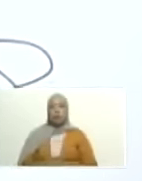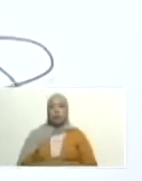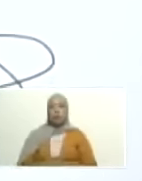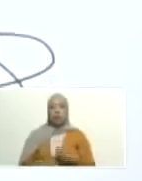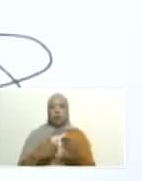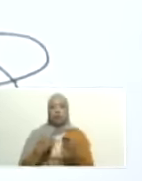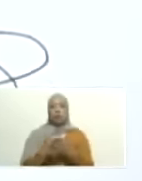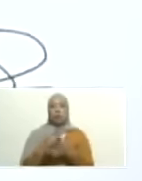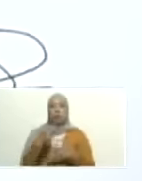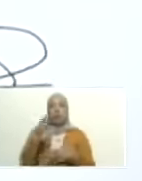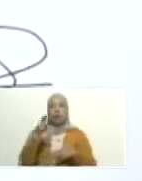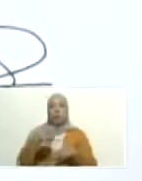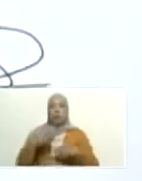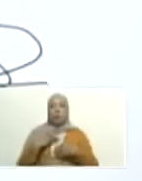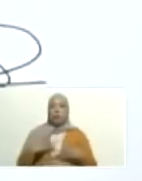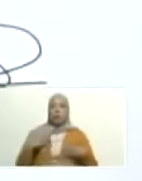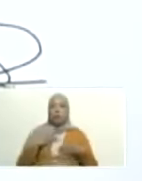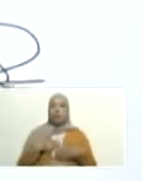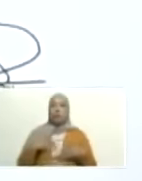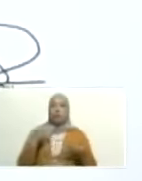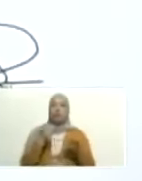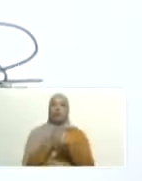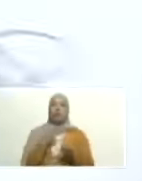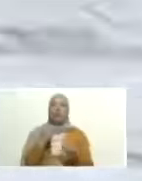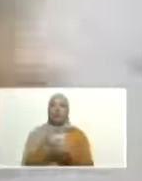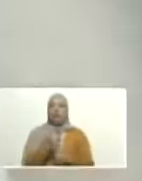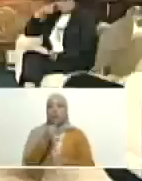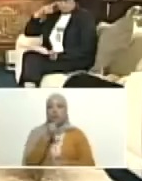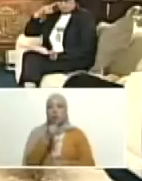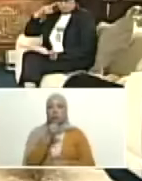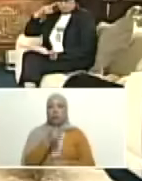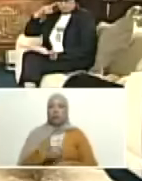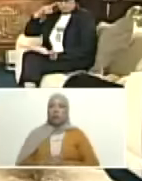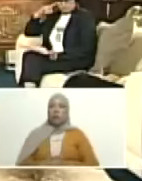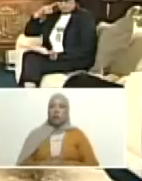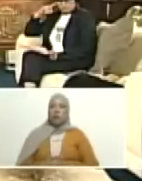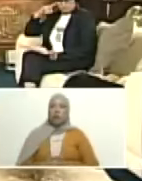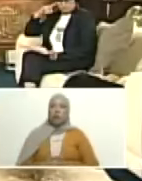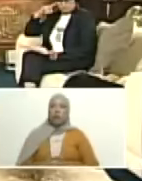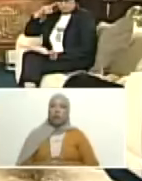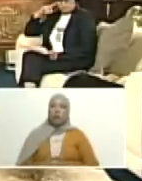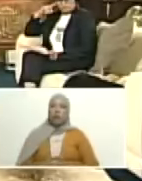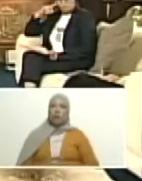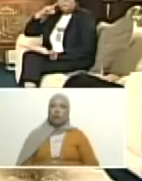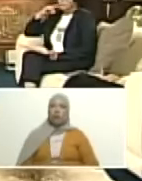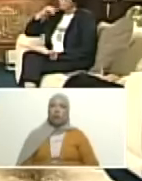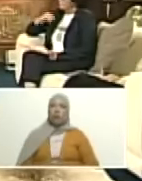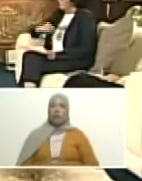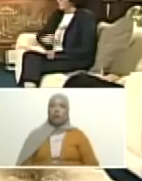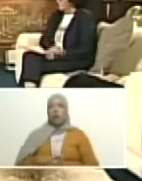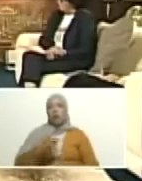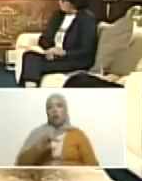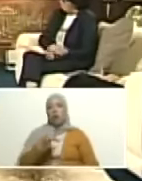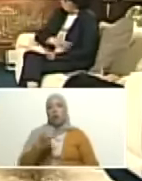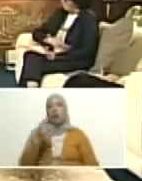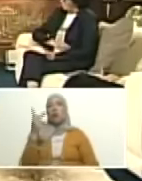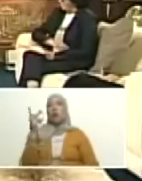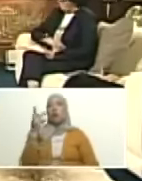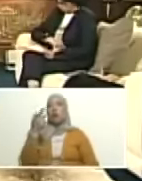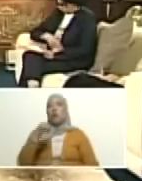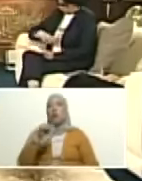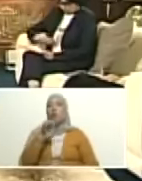Gaviria, y Francisco Díez, representante del Centro Carter. Este documento